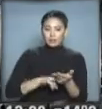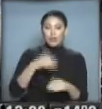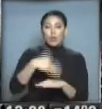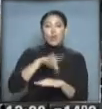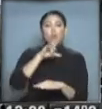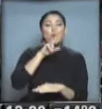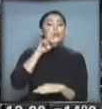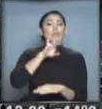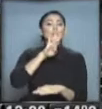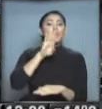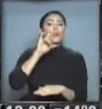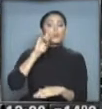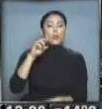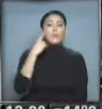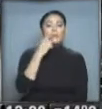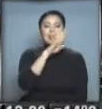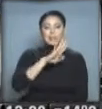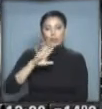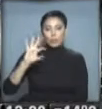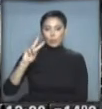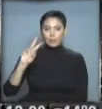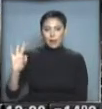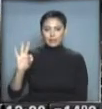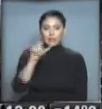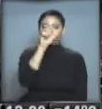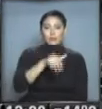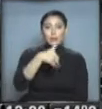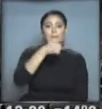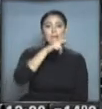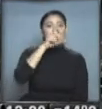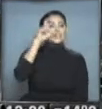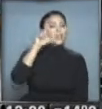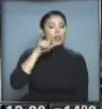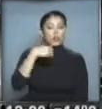Uriburu 1520, esto es para el paciente Marcelo